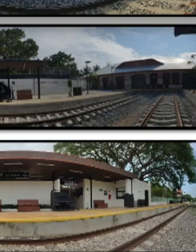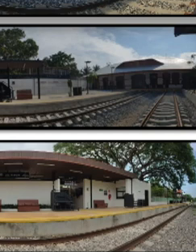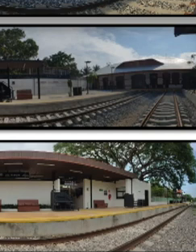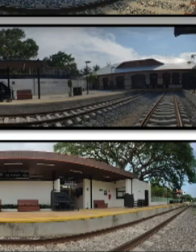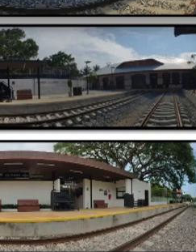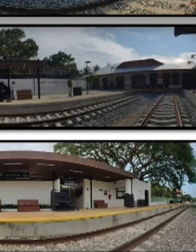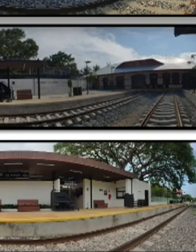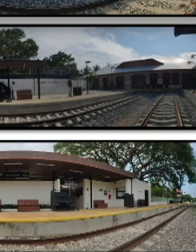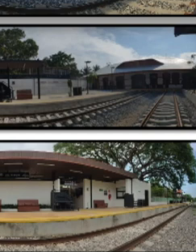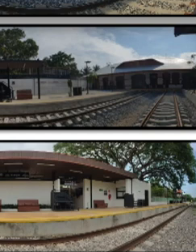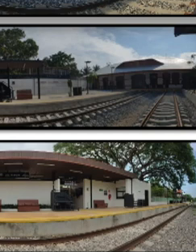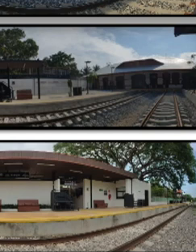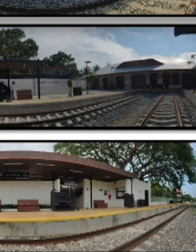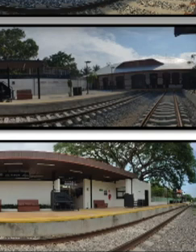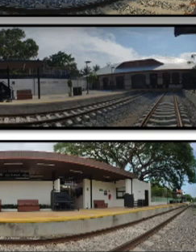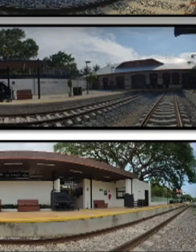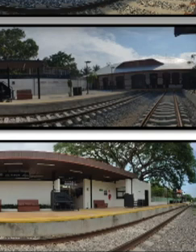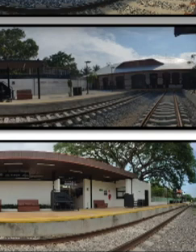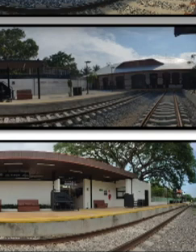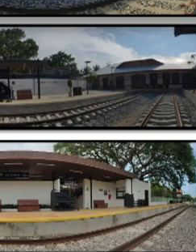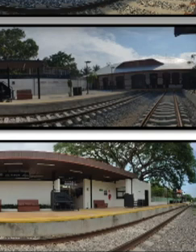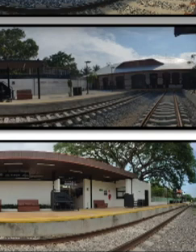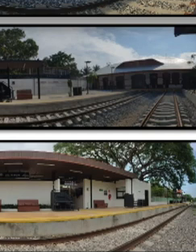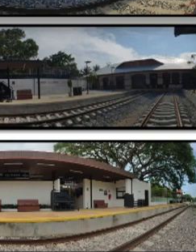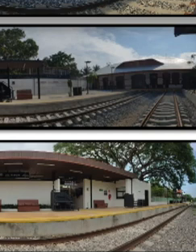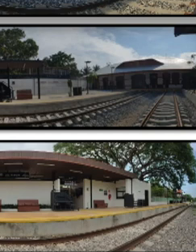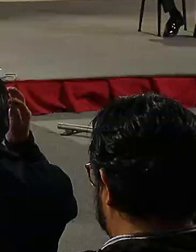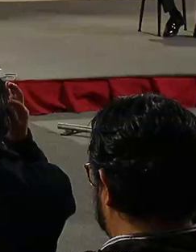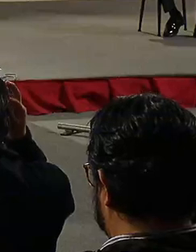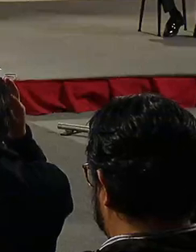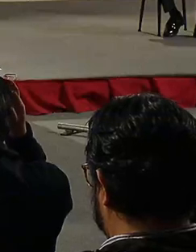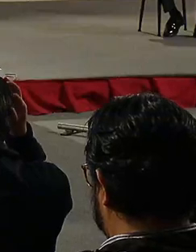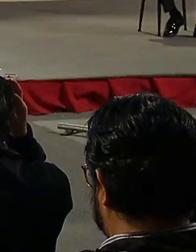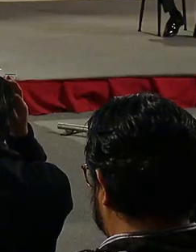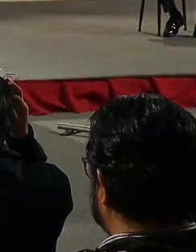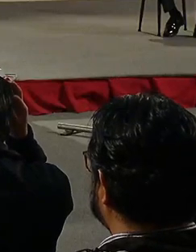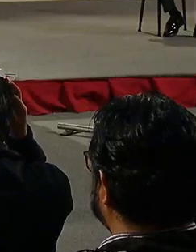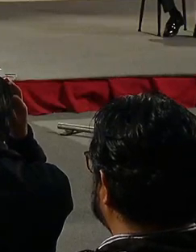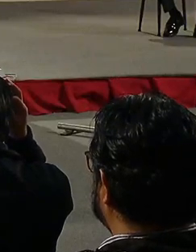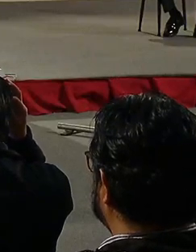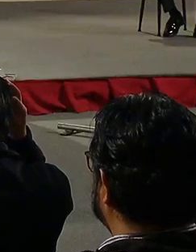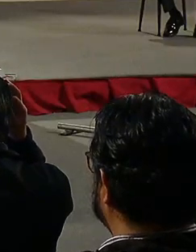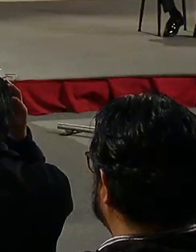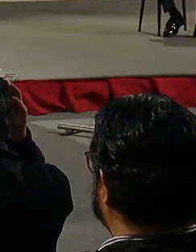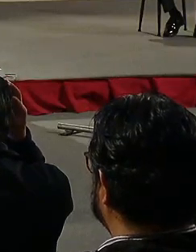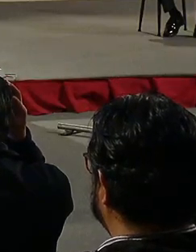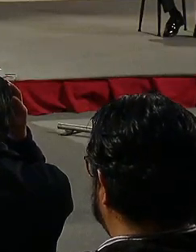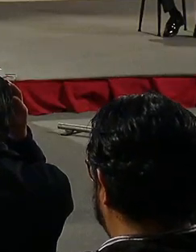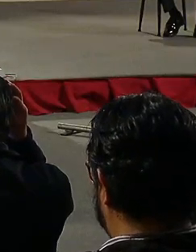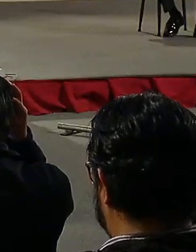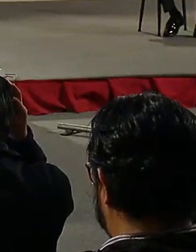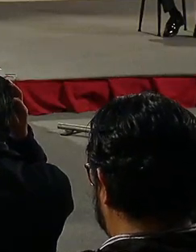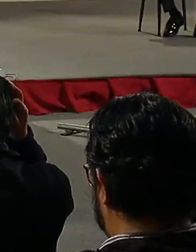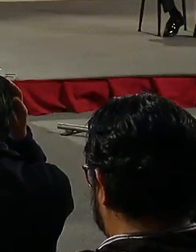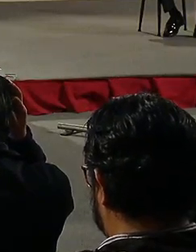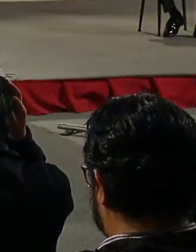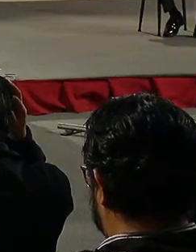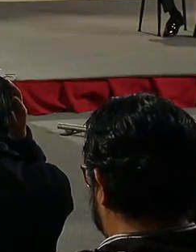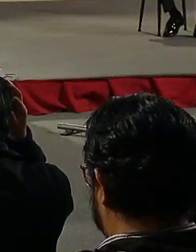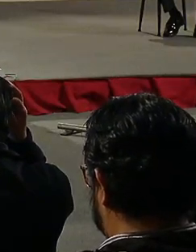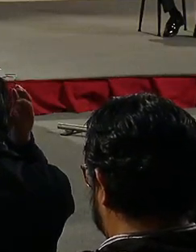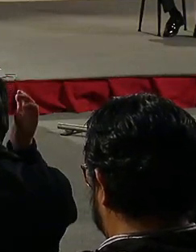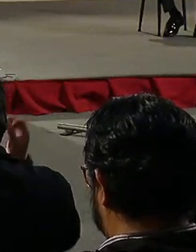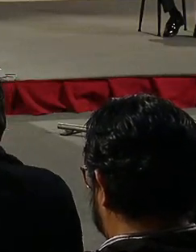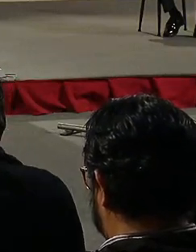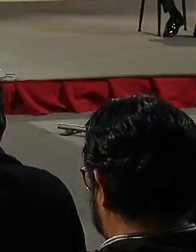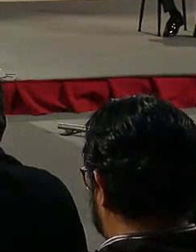Esas estaciones ya están operando al 100% y están moviendo pasajeros. La siguiente, por favor. En